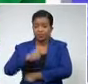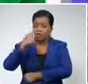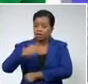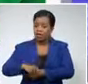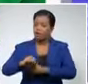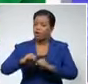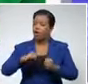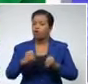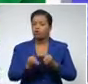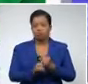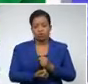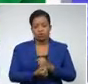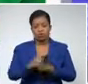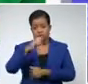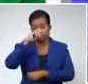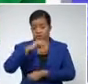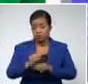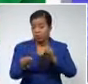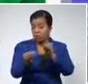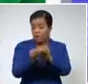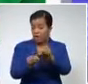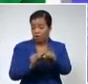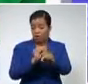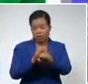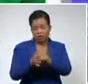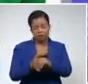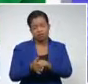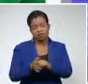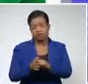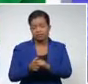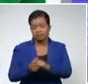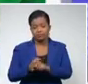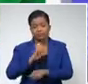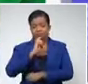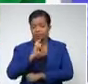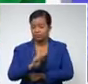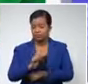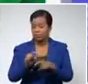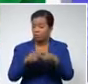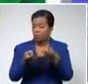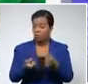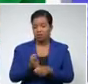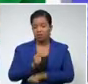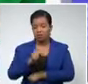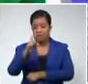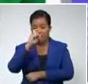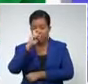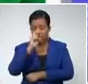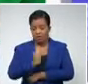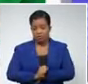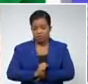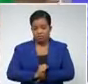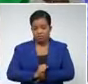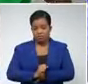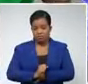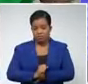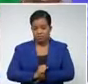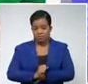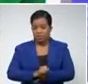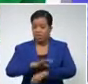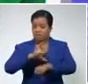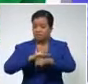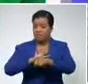contagie. Porque después que se contagia, por la edad, por las comorbilidades que a veces lo dirán, no, pero es